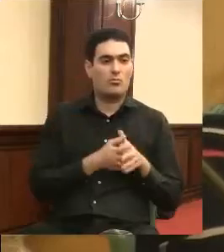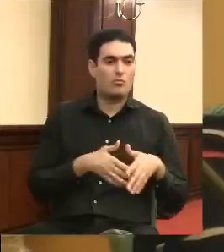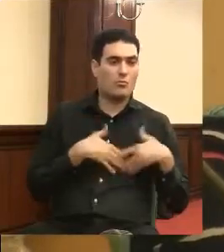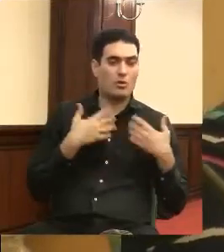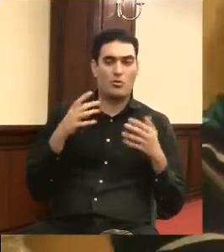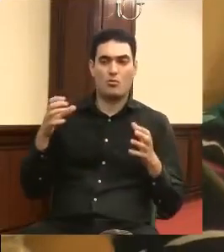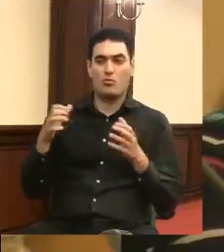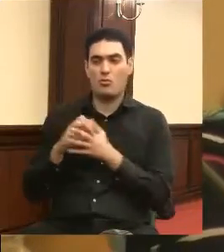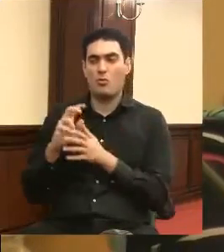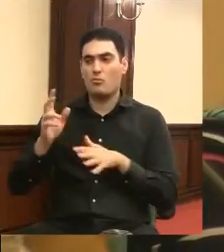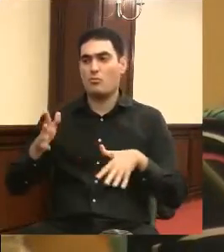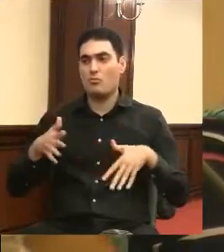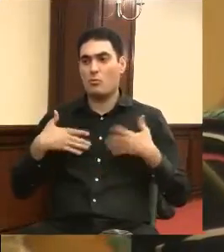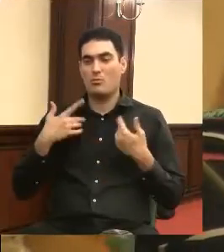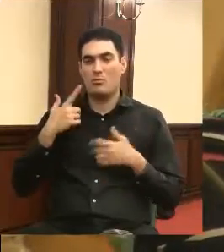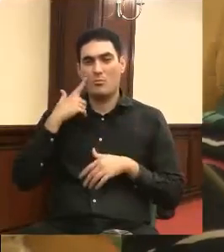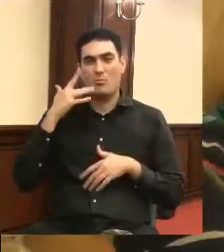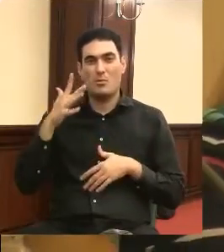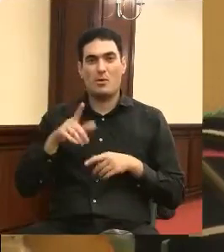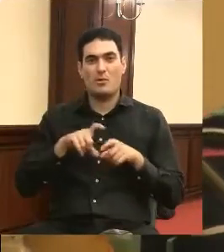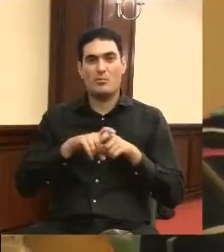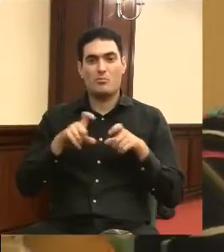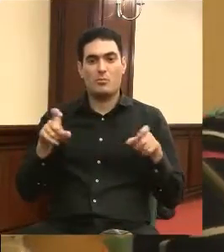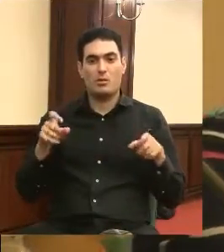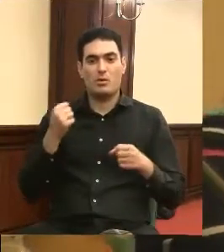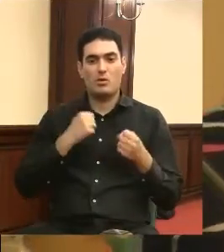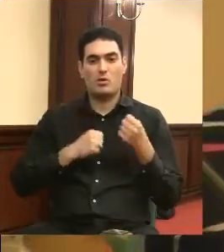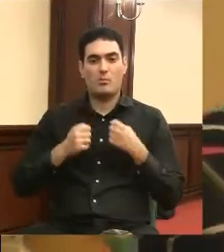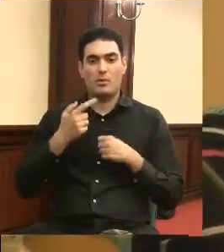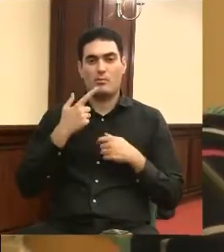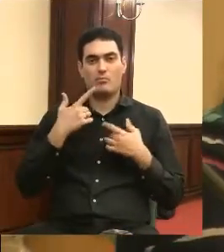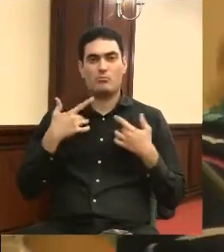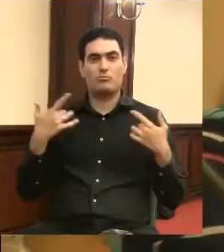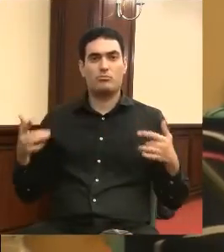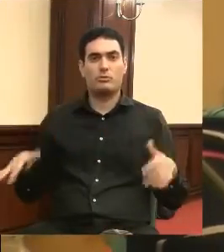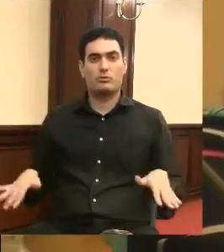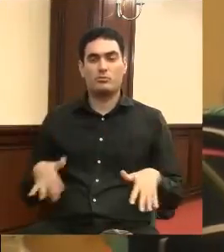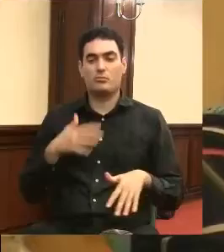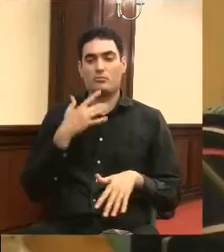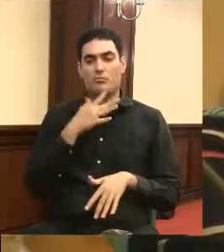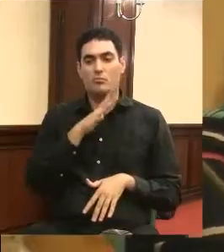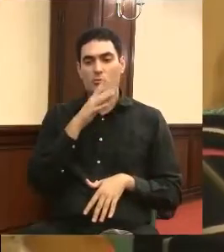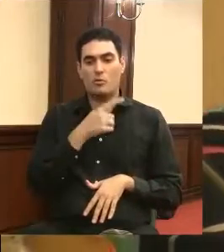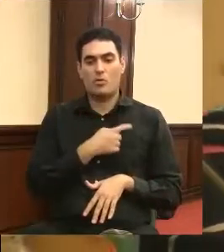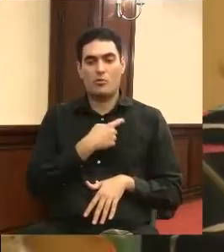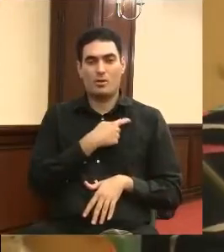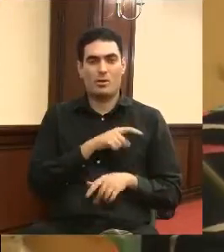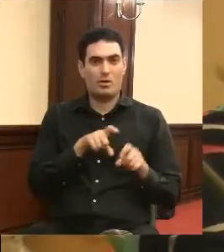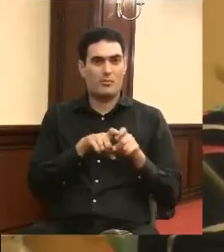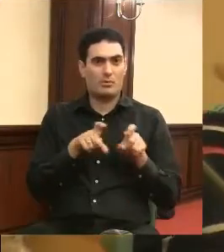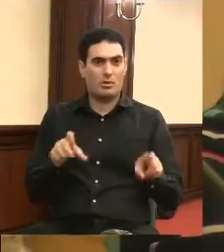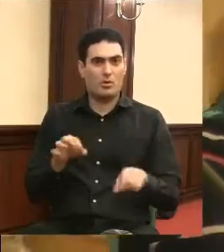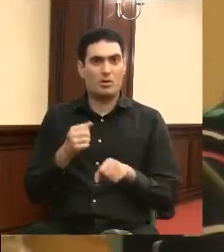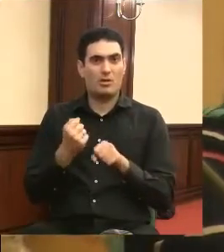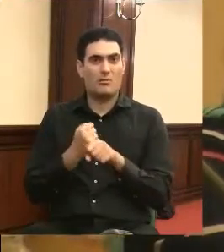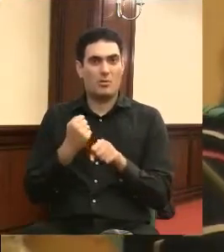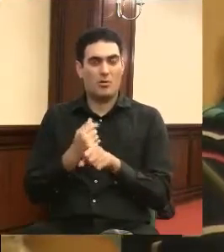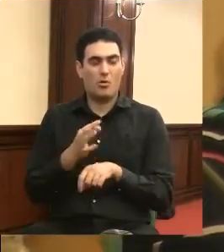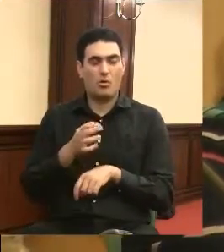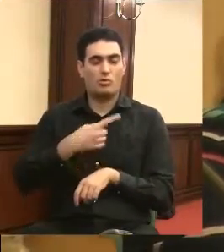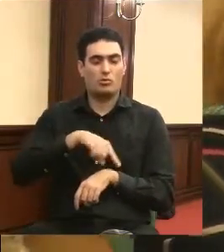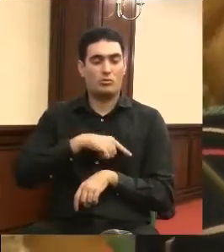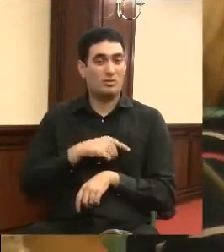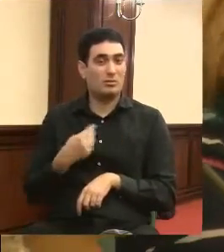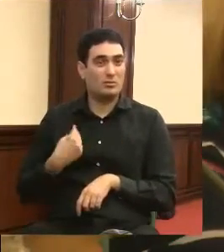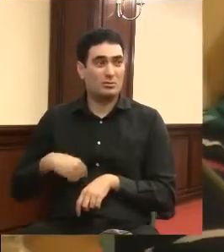que ha pillado tanto por sorpresa a unos y a otros y para el que la multinacional esgrime razones económicas. Razones que ni